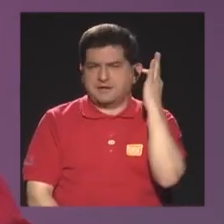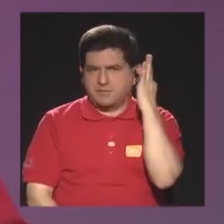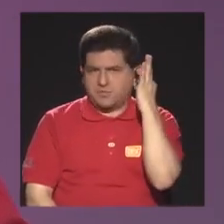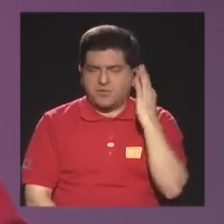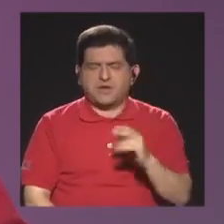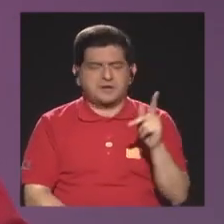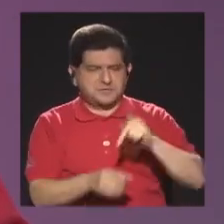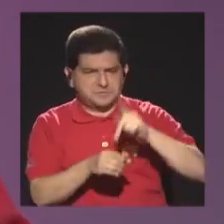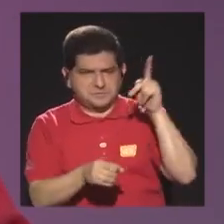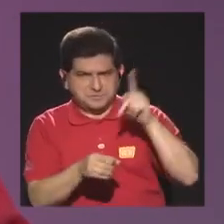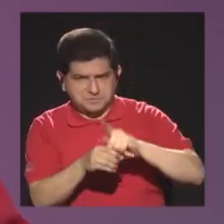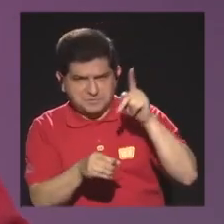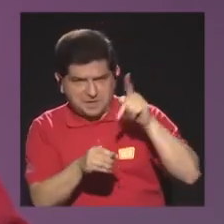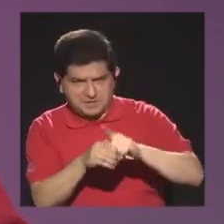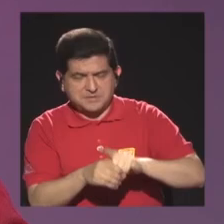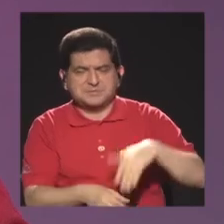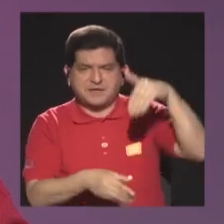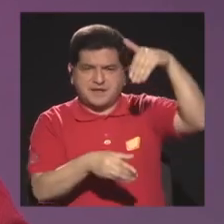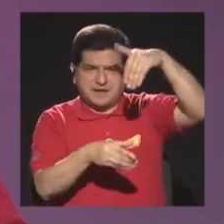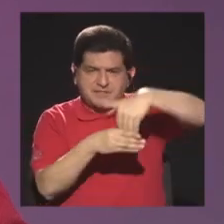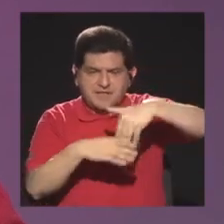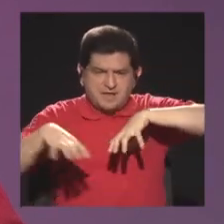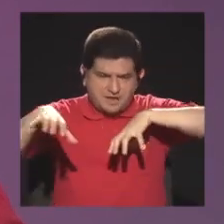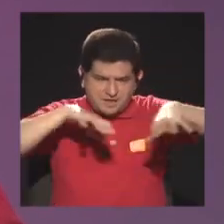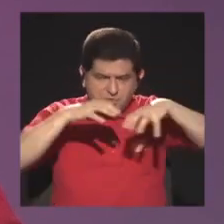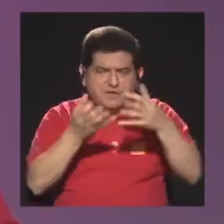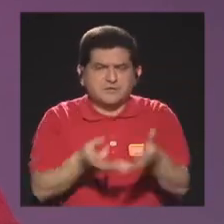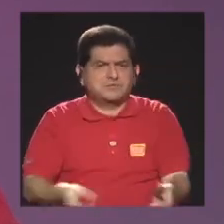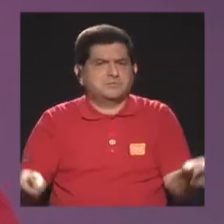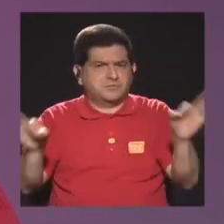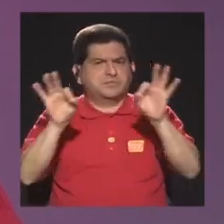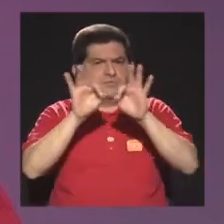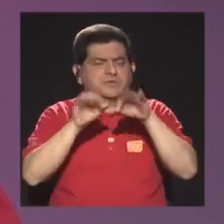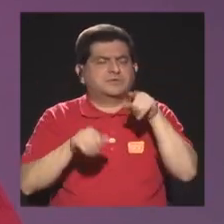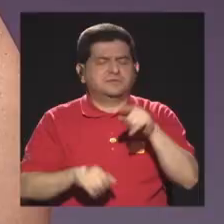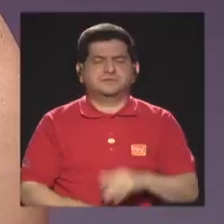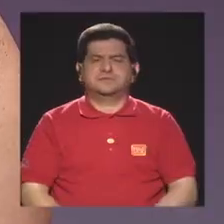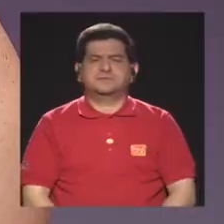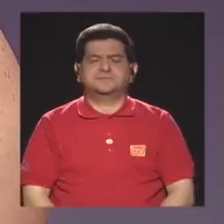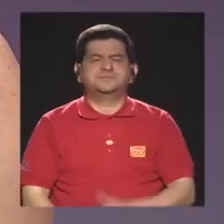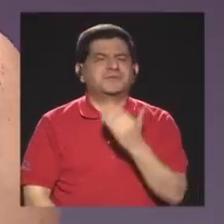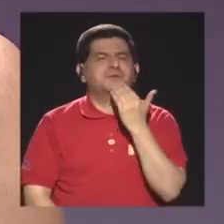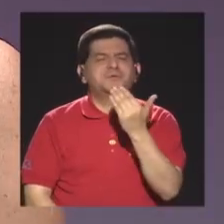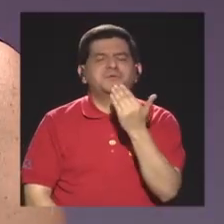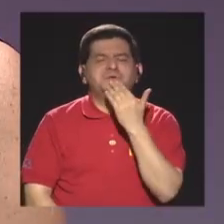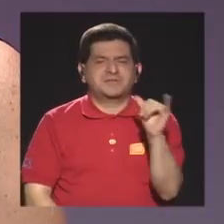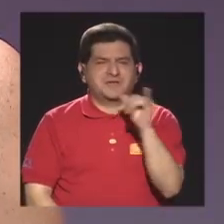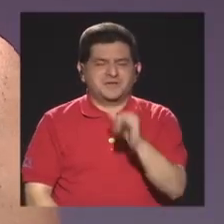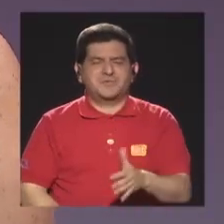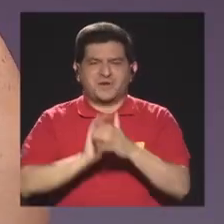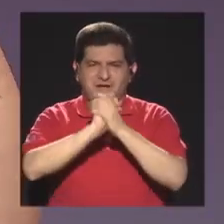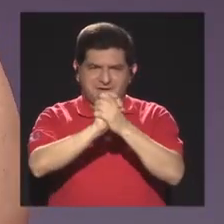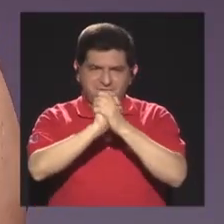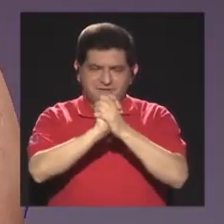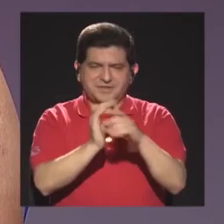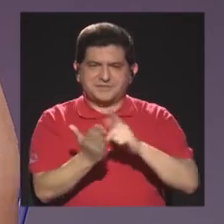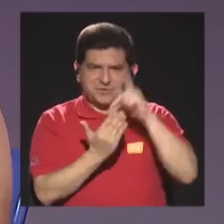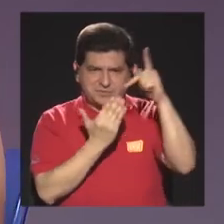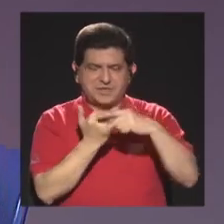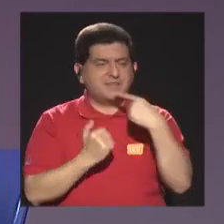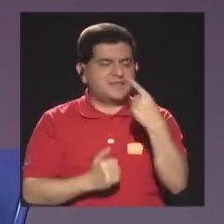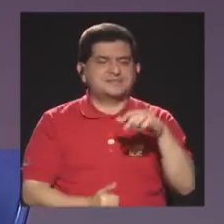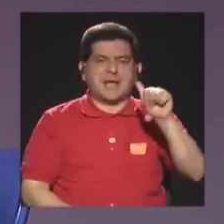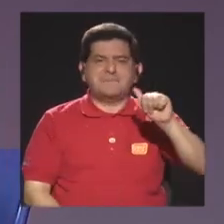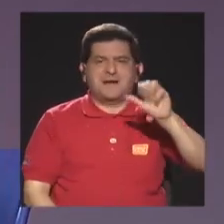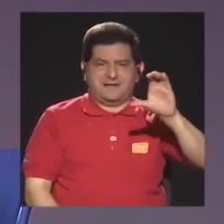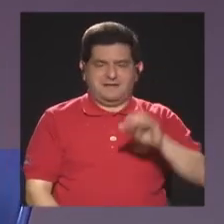estar presentes dentro de una actividad tan maravillosa como esta. Bien, muchas gracias. También felicitaciones por el programa, nos dice Amalia